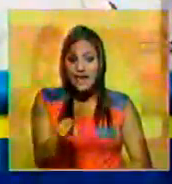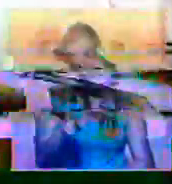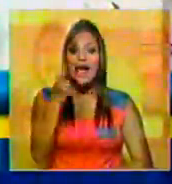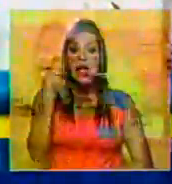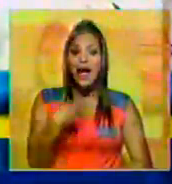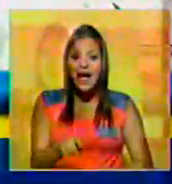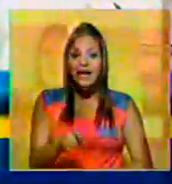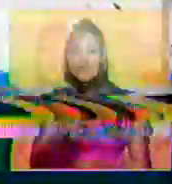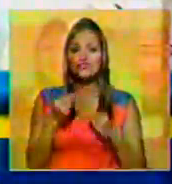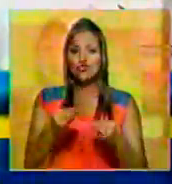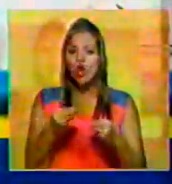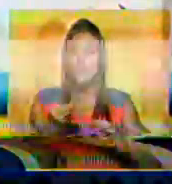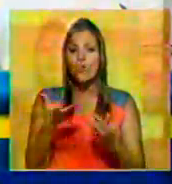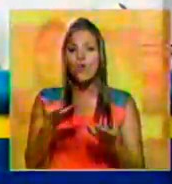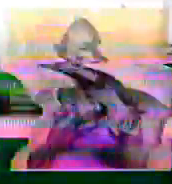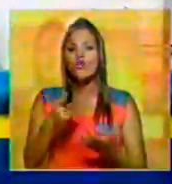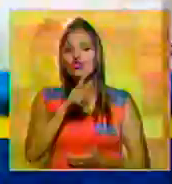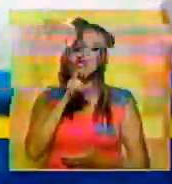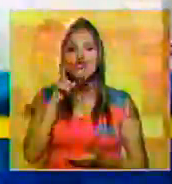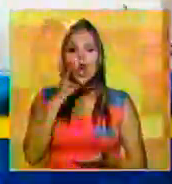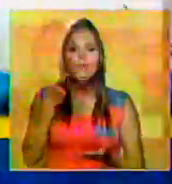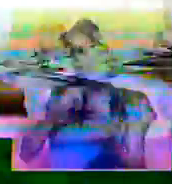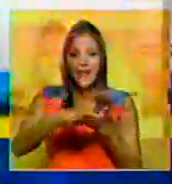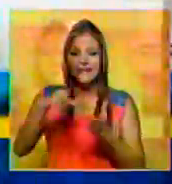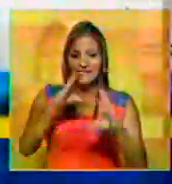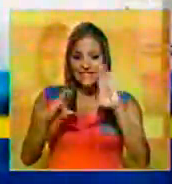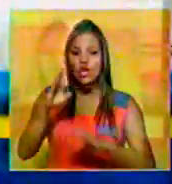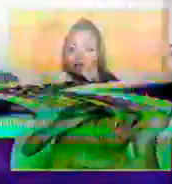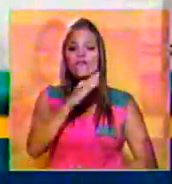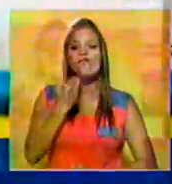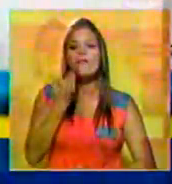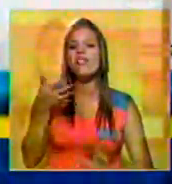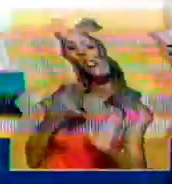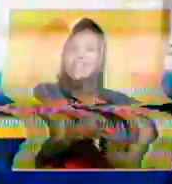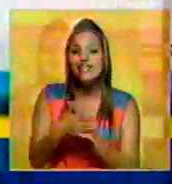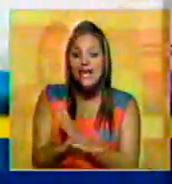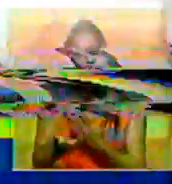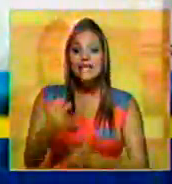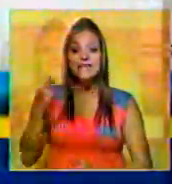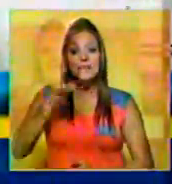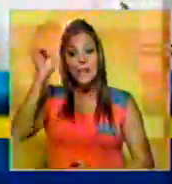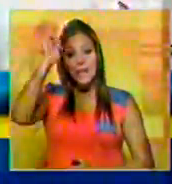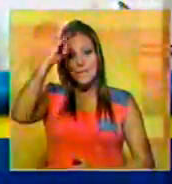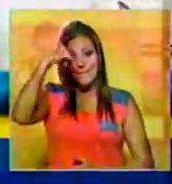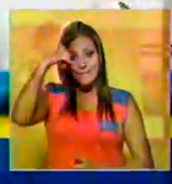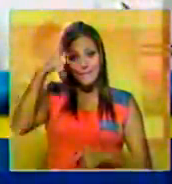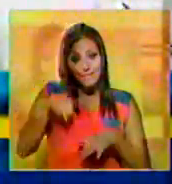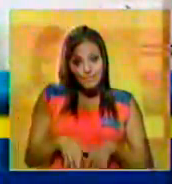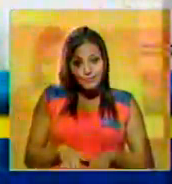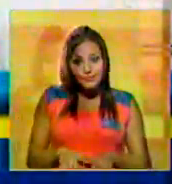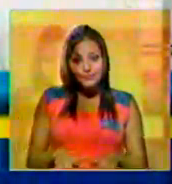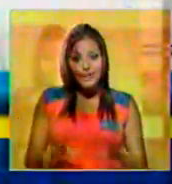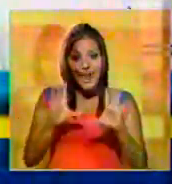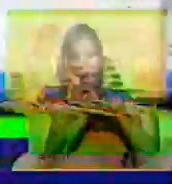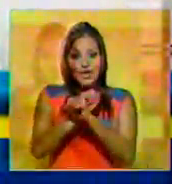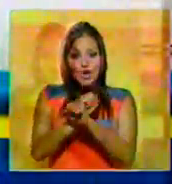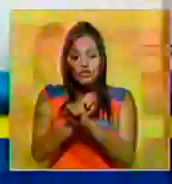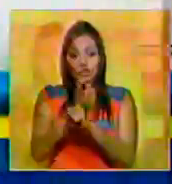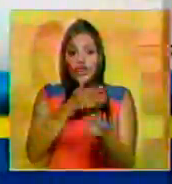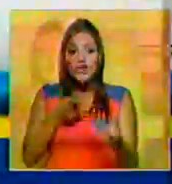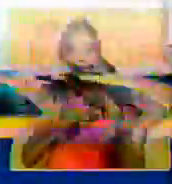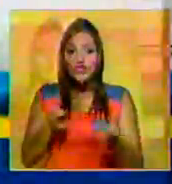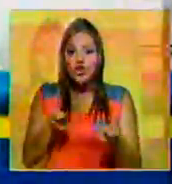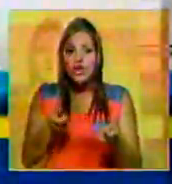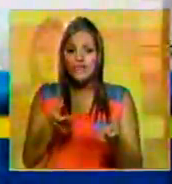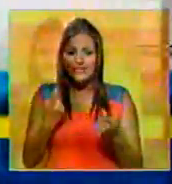una enuresis, nombre científico que se le da a los niños generalmente cuando se orinan solos en la noche, un problema donde no controlan